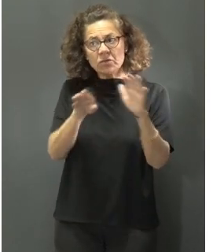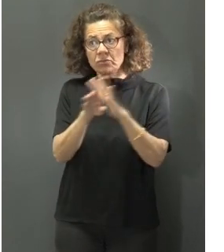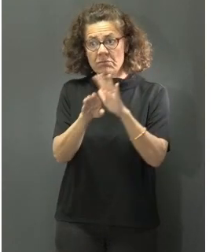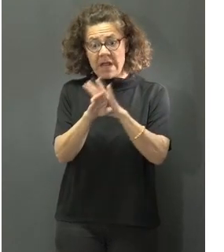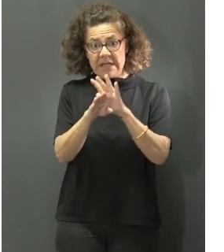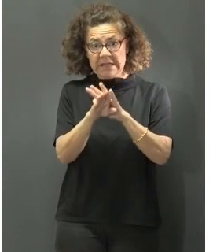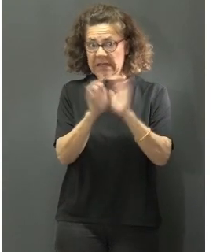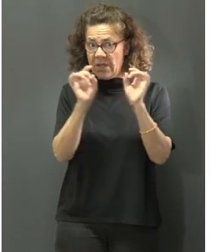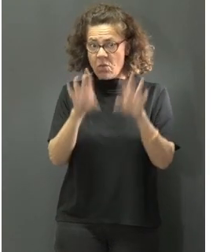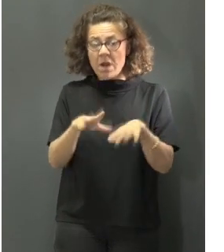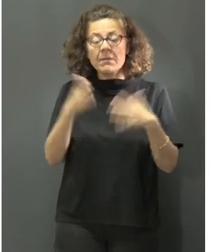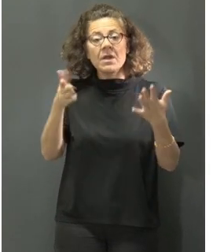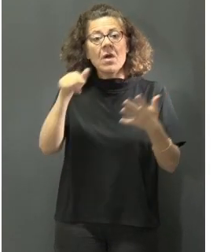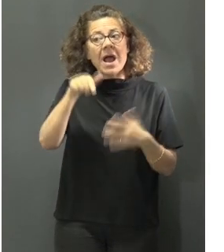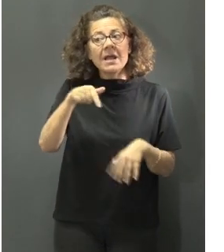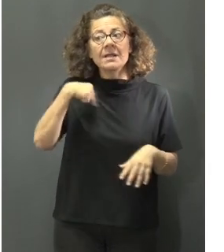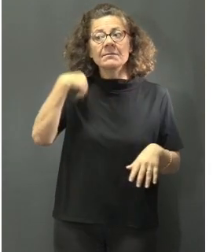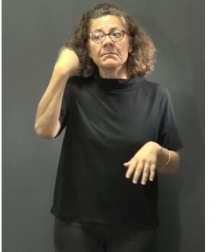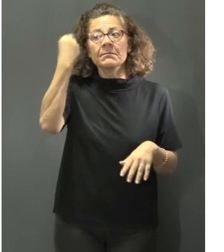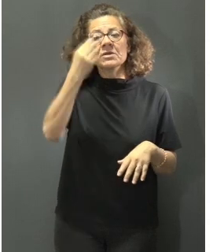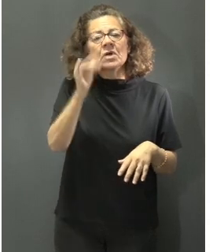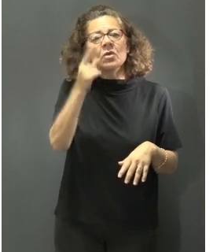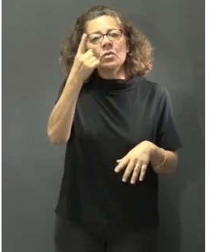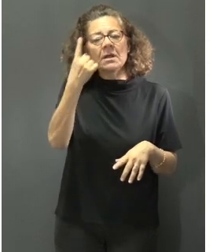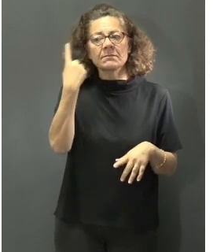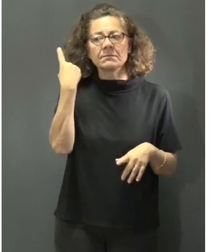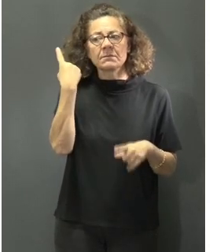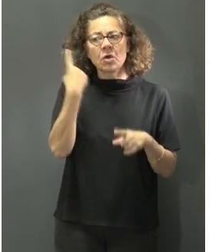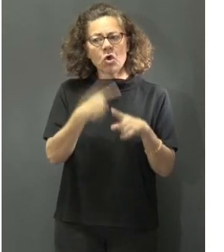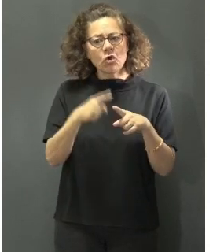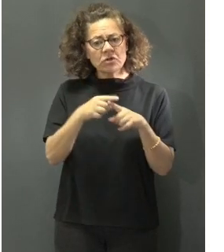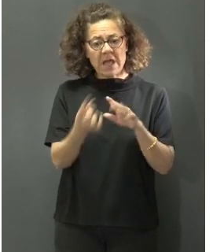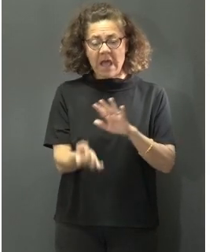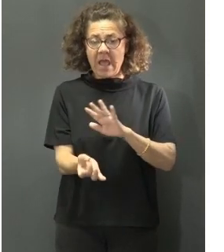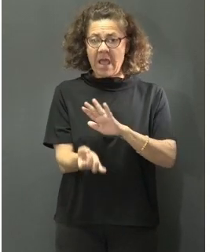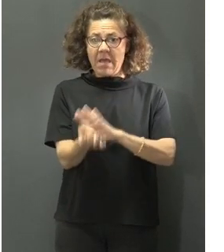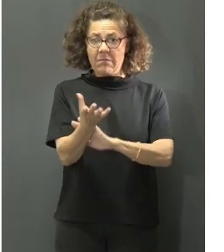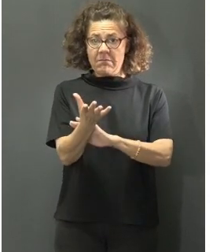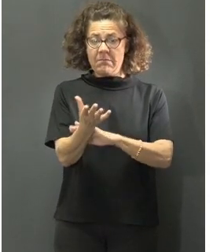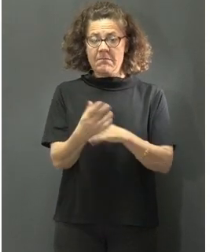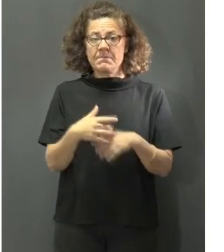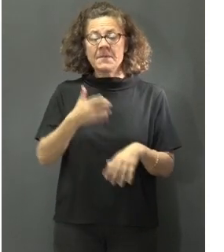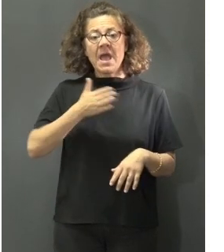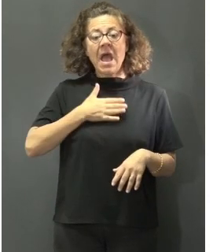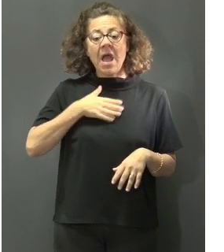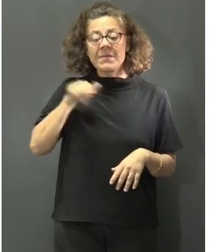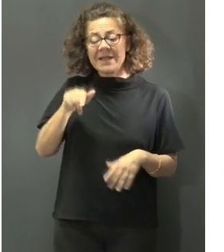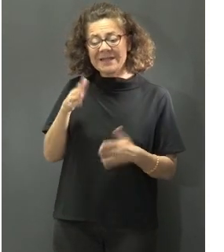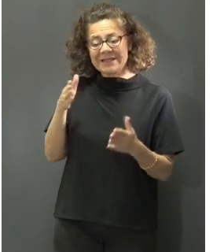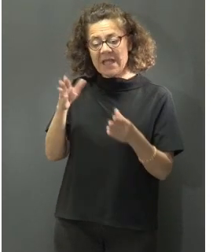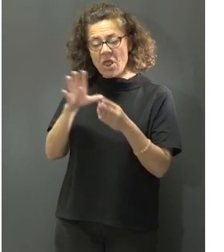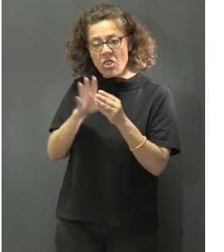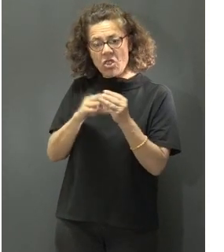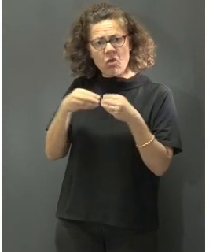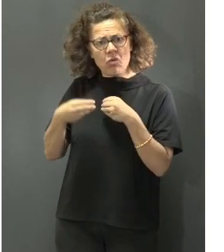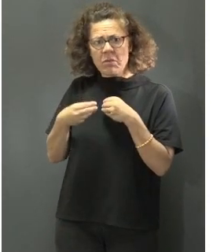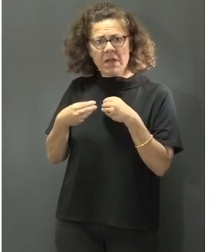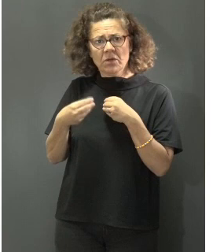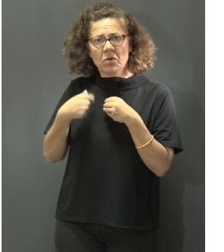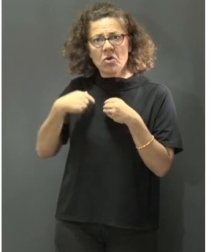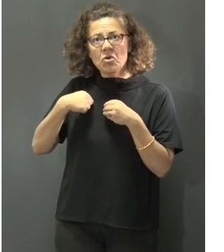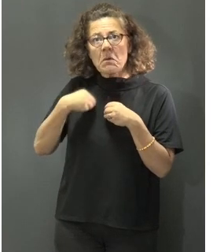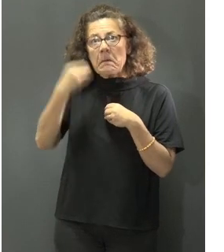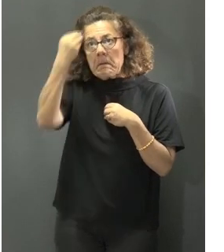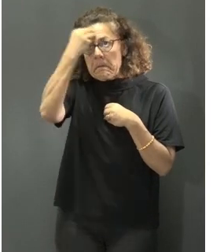Pero creo que hay una cosa que ha parecido que a mí en aquel documento ni siquiera se me